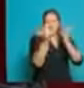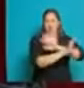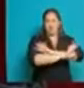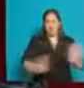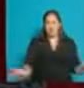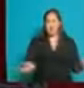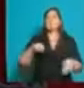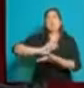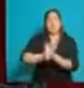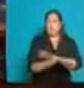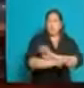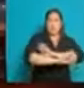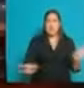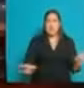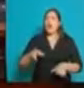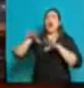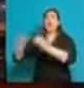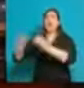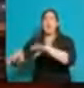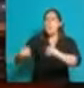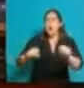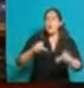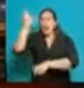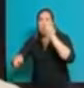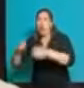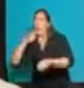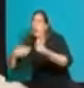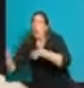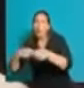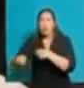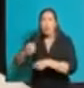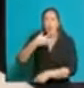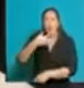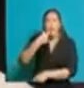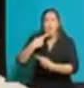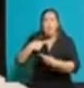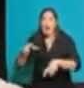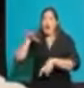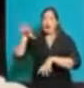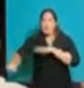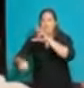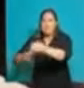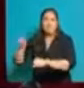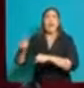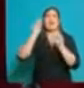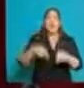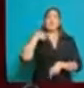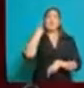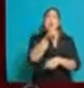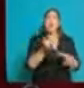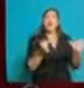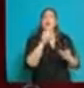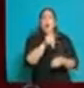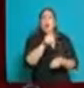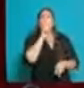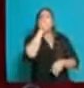desarticulamos bandas y detenemos narcotraficantes, y cuando enfrentamos otras mafias como la de trata de personas.